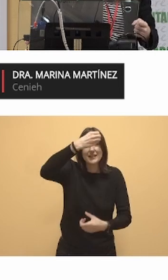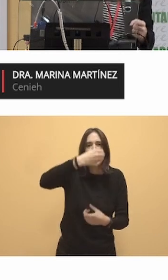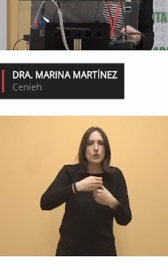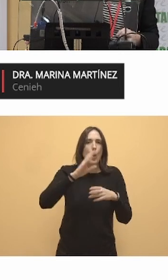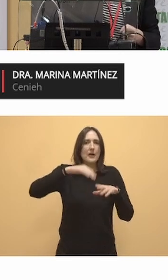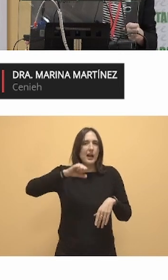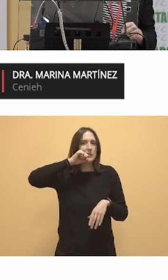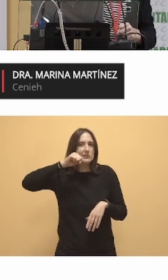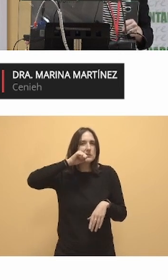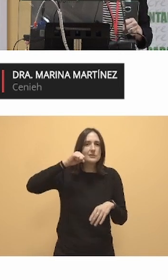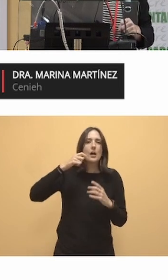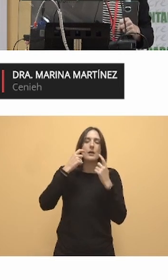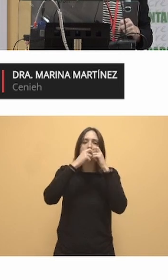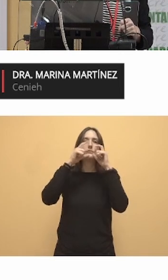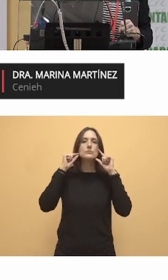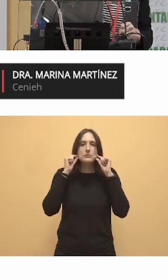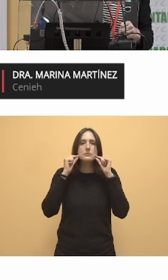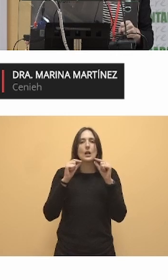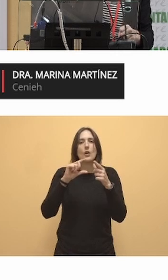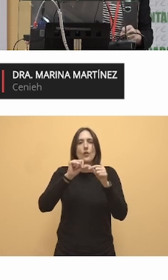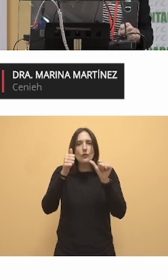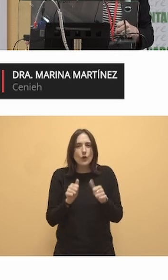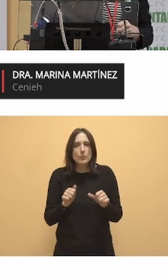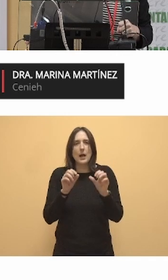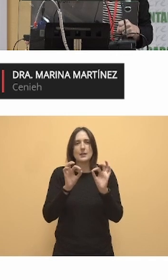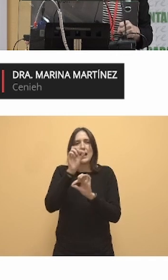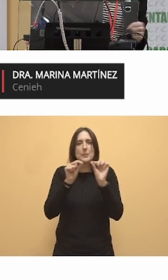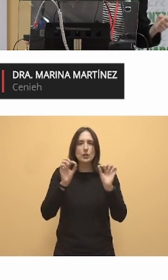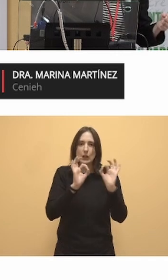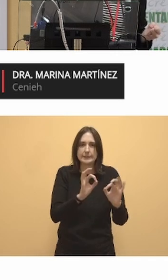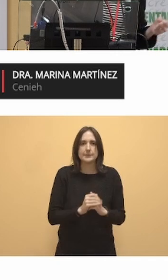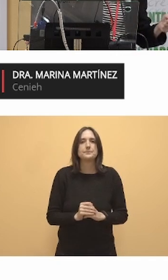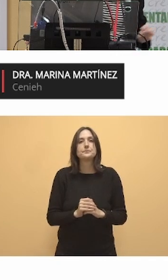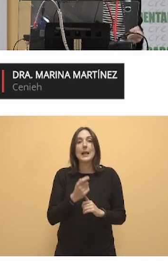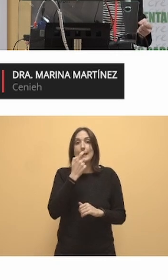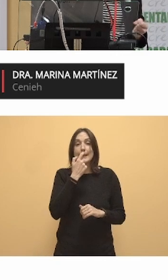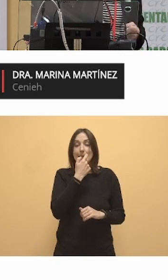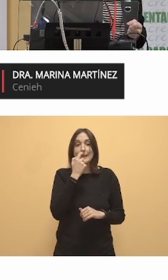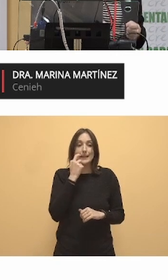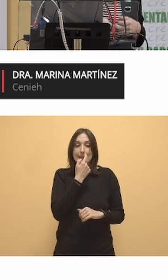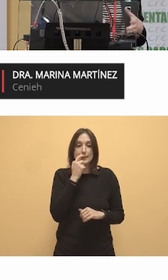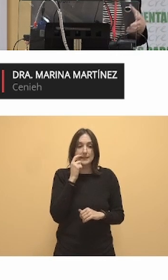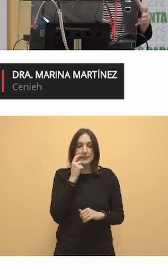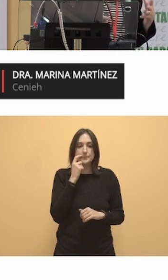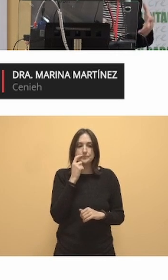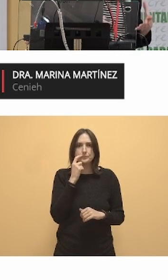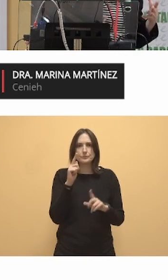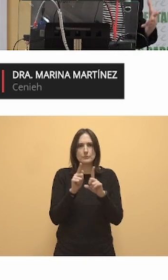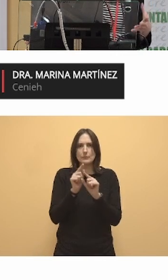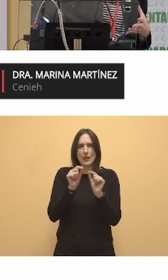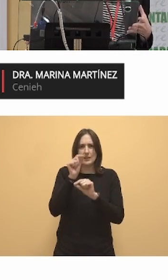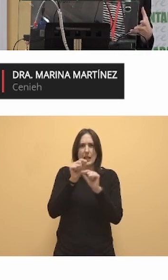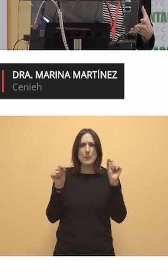desarrollar ese aparato mandibular con esas dimensiones. Los dientes anteriores, fijaros la enorme desproporción